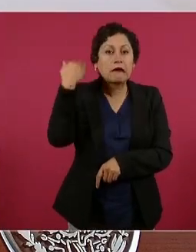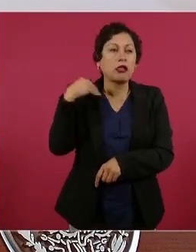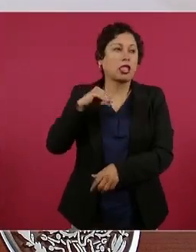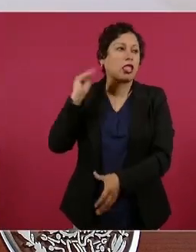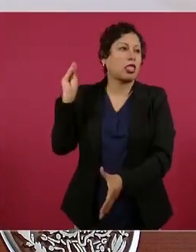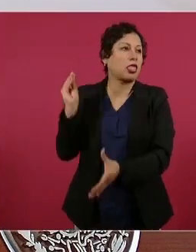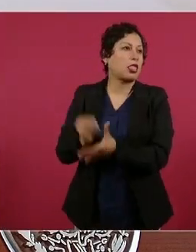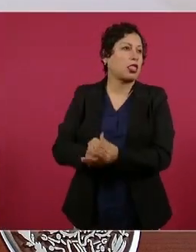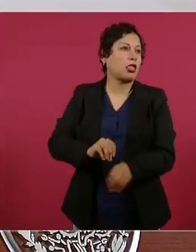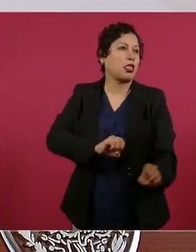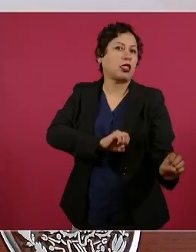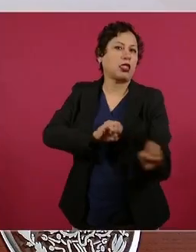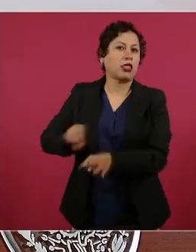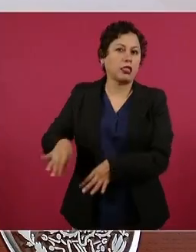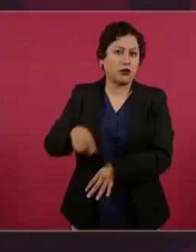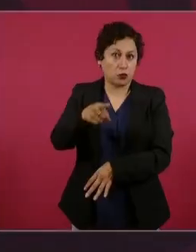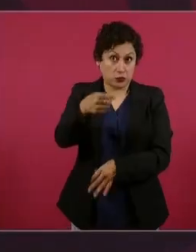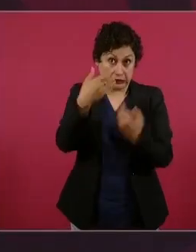en